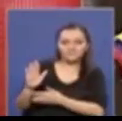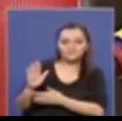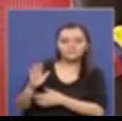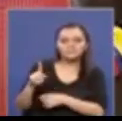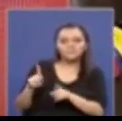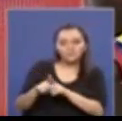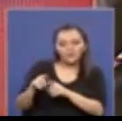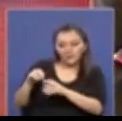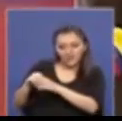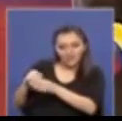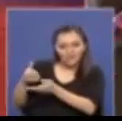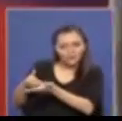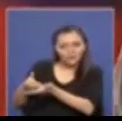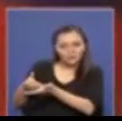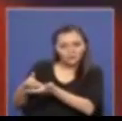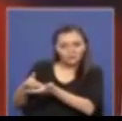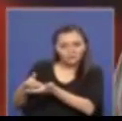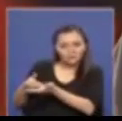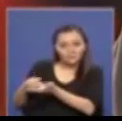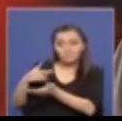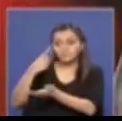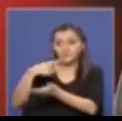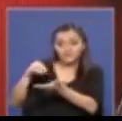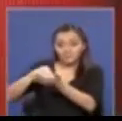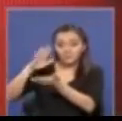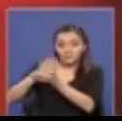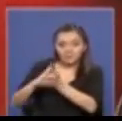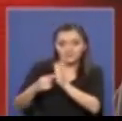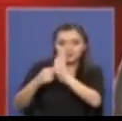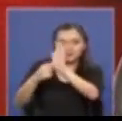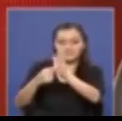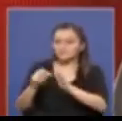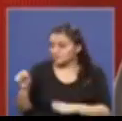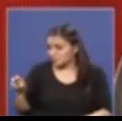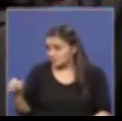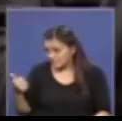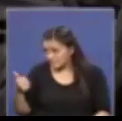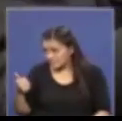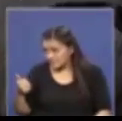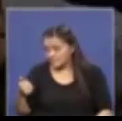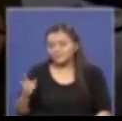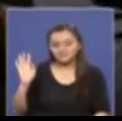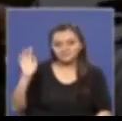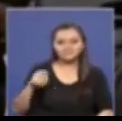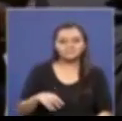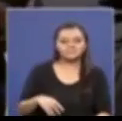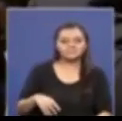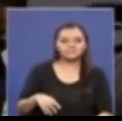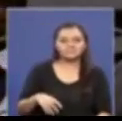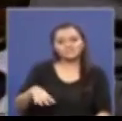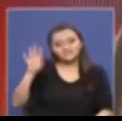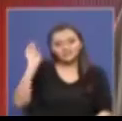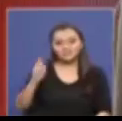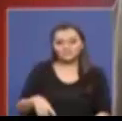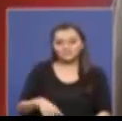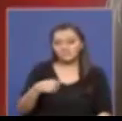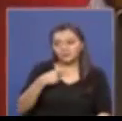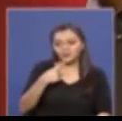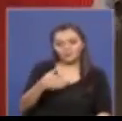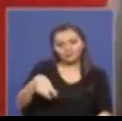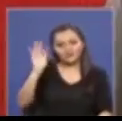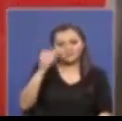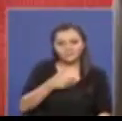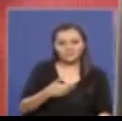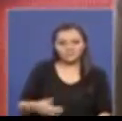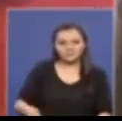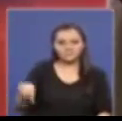ahorrado muchísimo dinero y todo esto en beneficio del pueblo ecuatoriano. ¿Dije lo correcto o no, Esteban? Efectivamente, presidente. Y así no lo diga, pues usted sabe que el